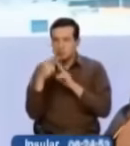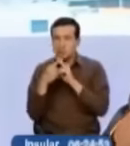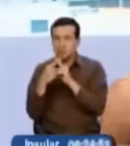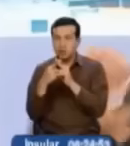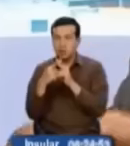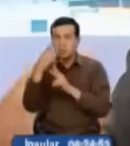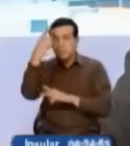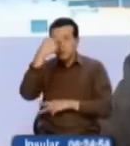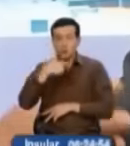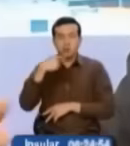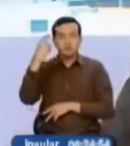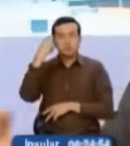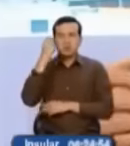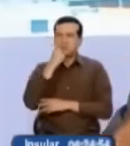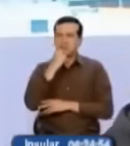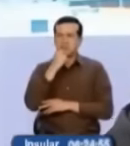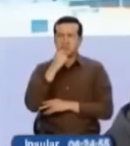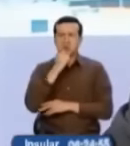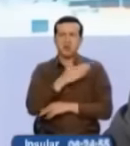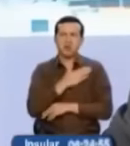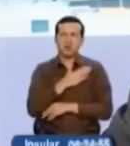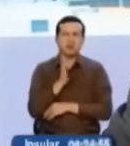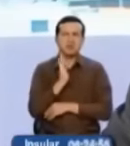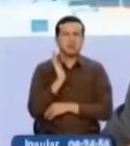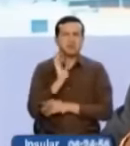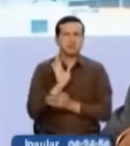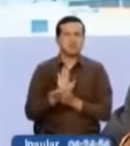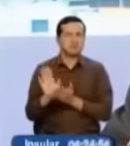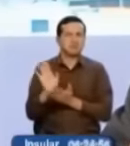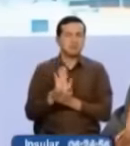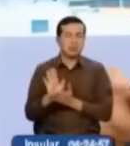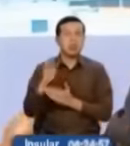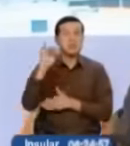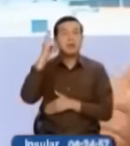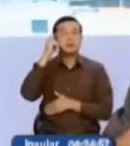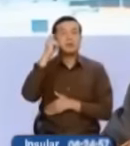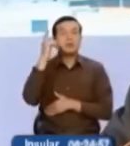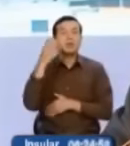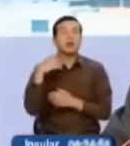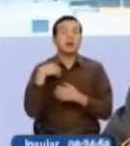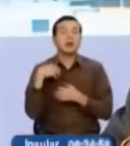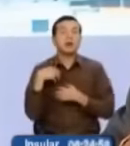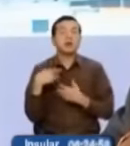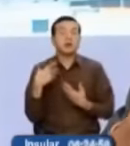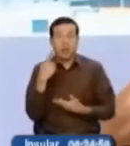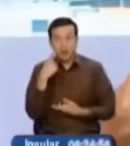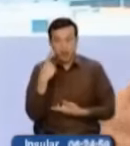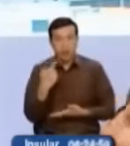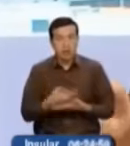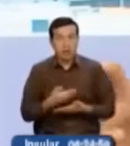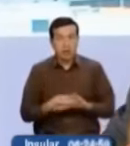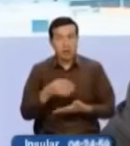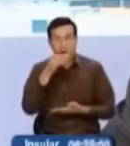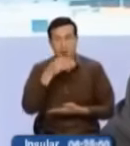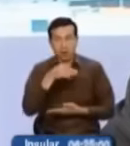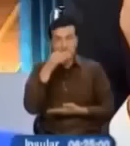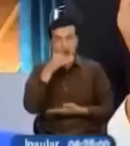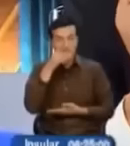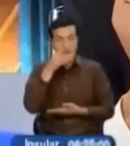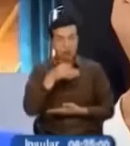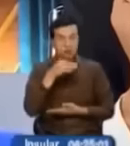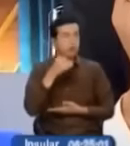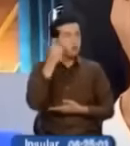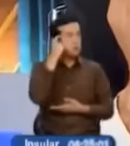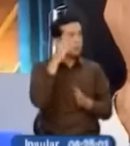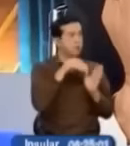crédito, no cree mucho en estas modalidades y cree más en la garantía real. Porque lo está trabajando como que